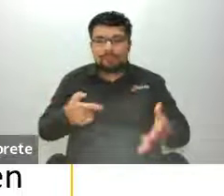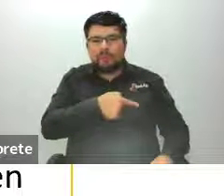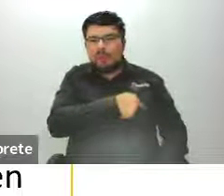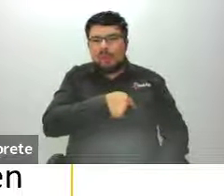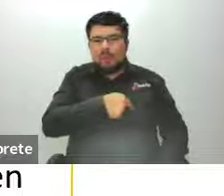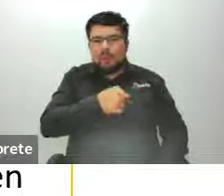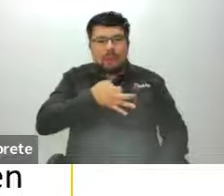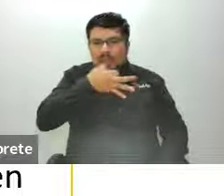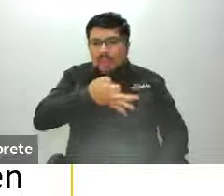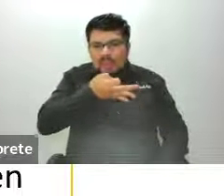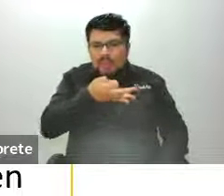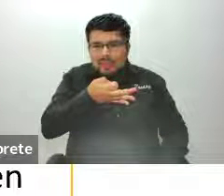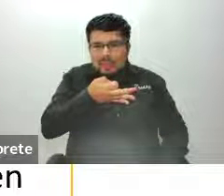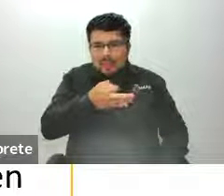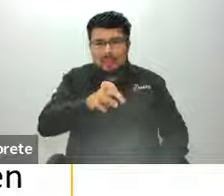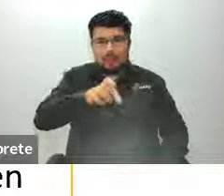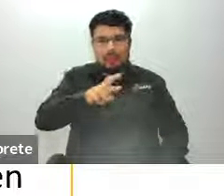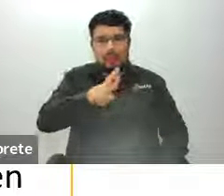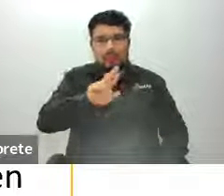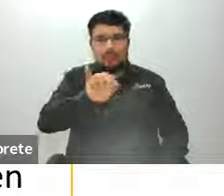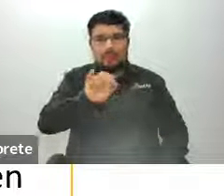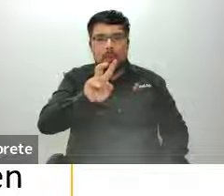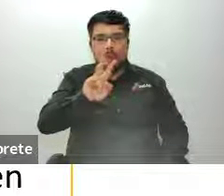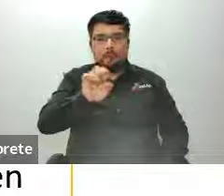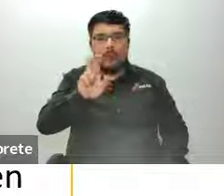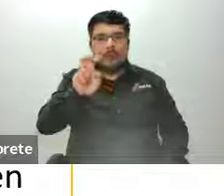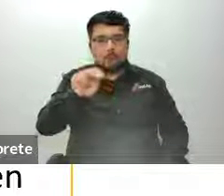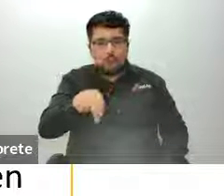privación temprana del lenguaje.